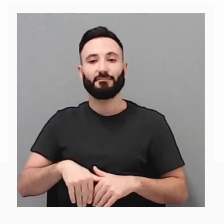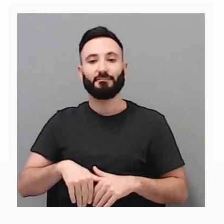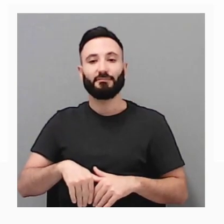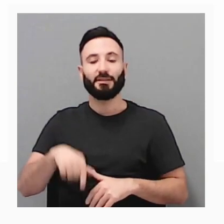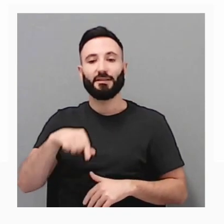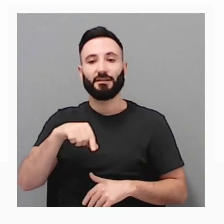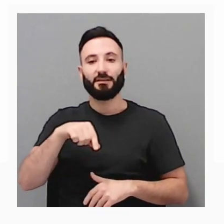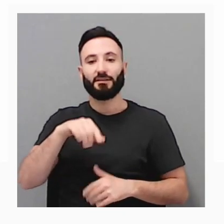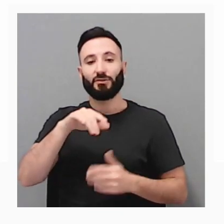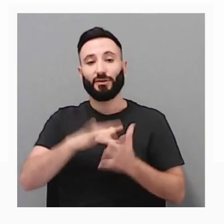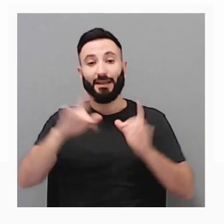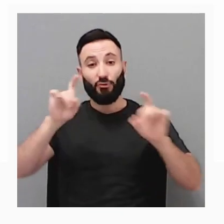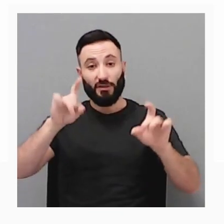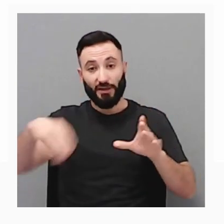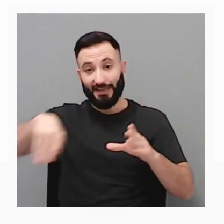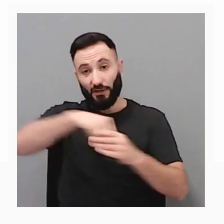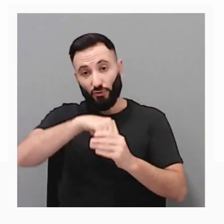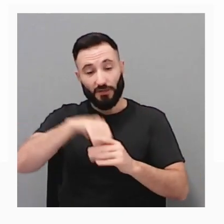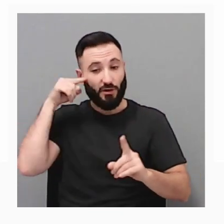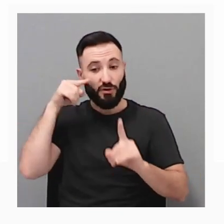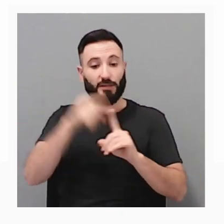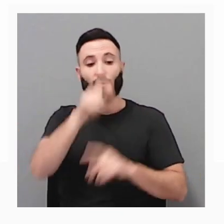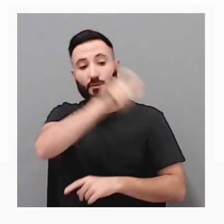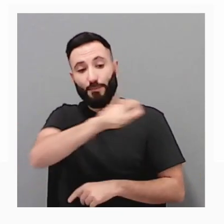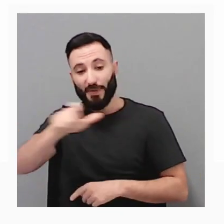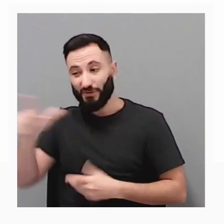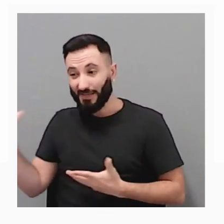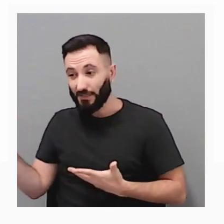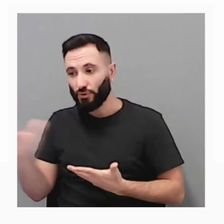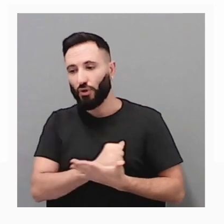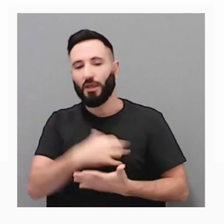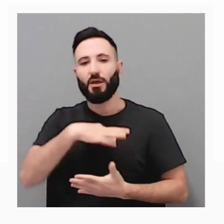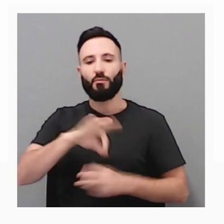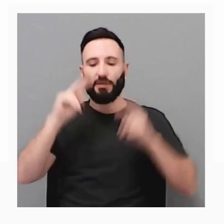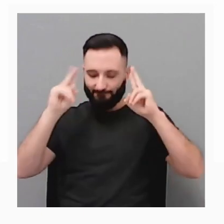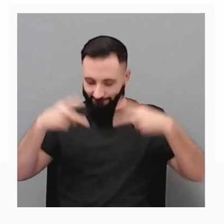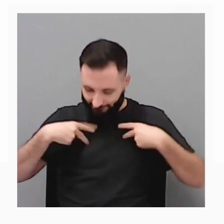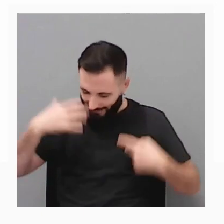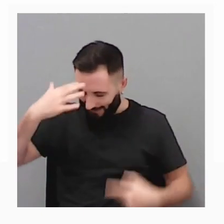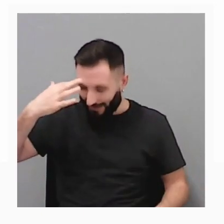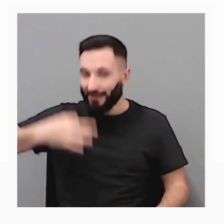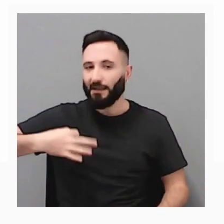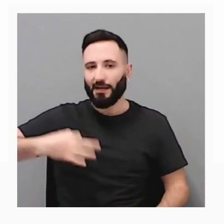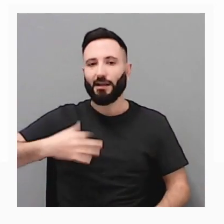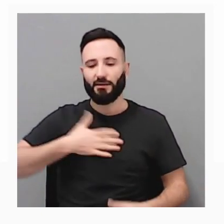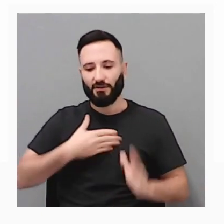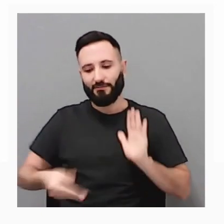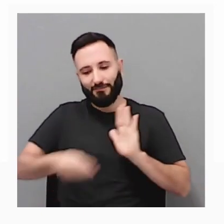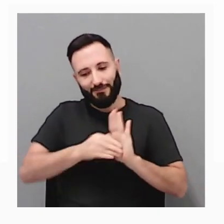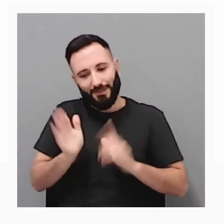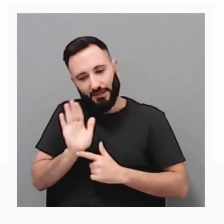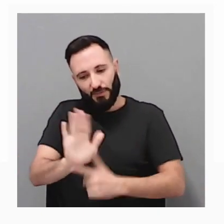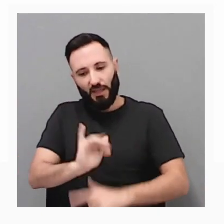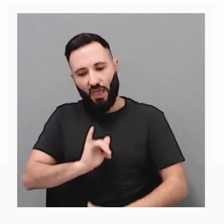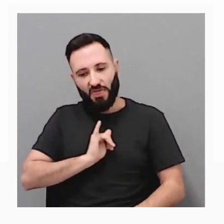e inclusiva para que todas las personas puedan creer en ellas mismas, ¿no? Se vean representadas, se identifiquen